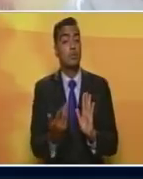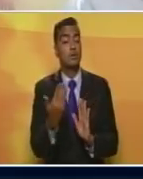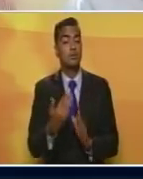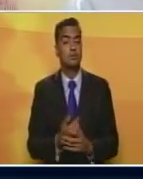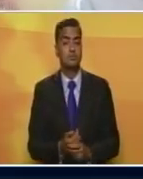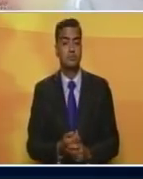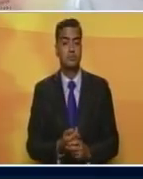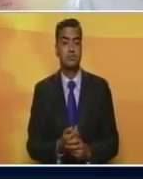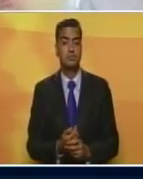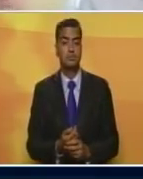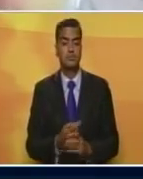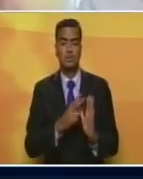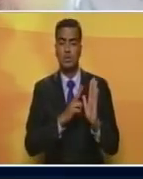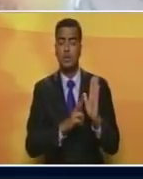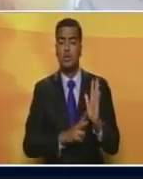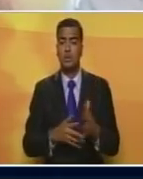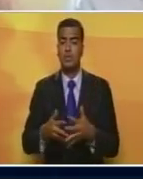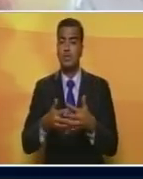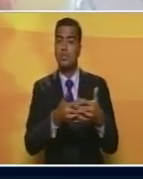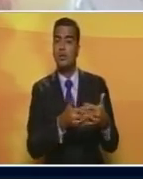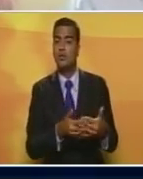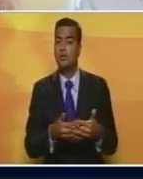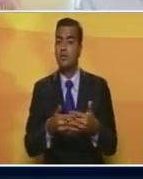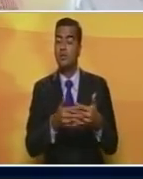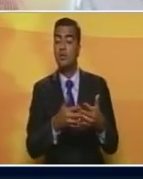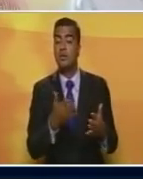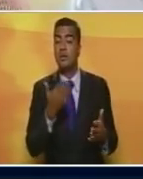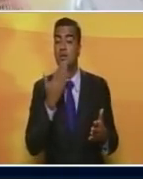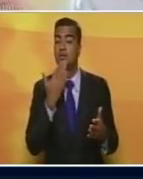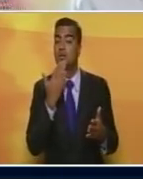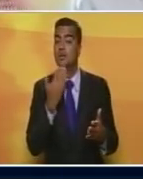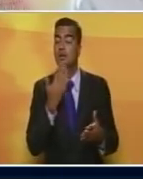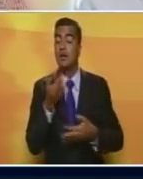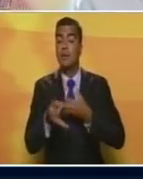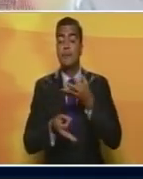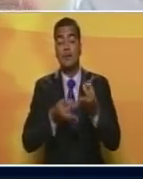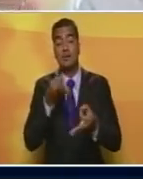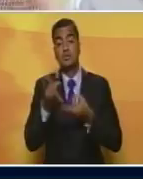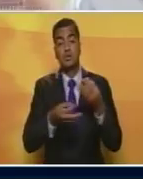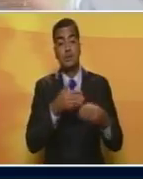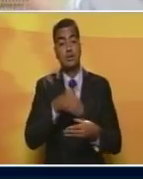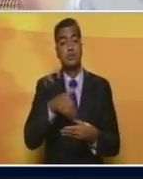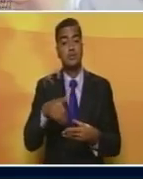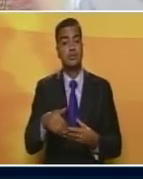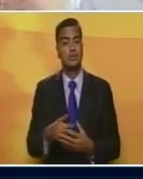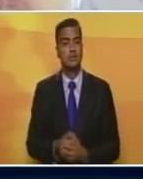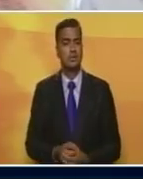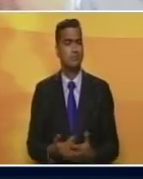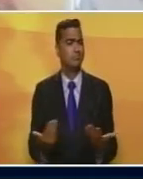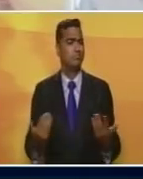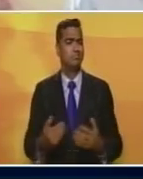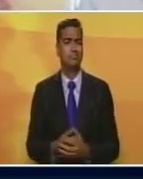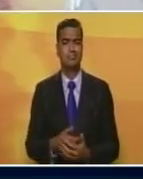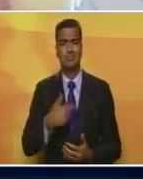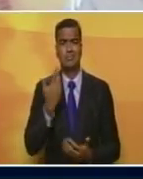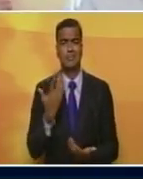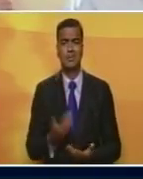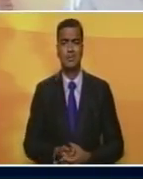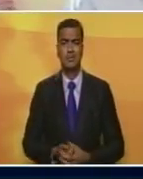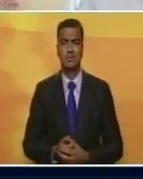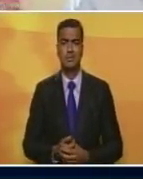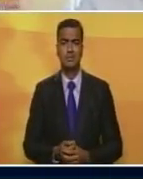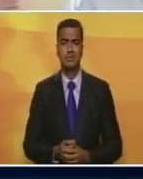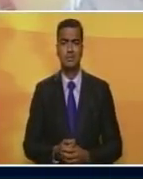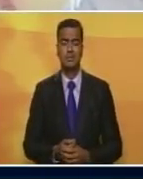se trabaja en beneficio de los venezolanos. Nosotros los venezolanos tenemos nuestra manera de entender y comprender la